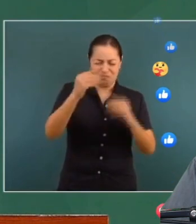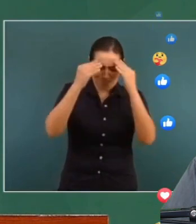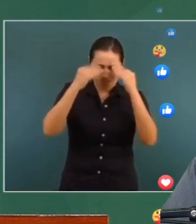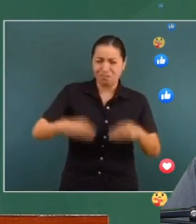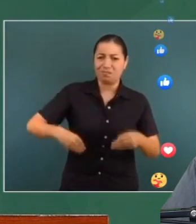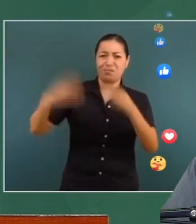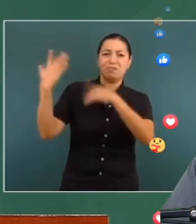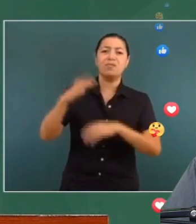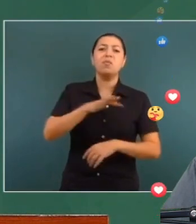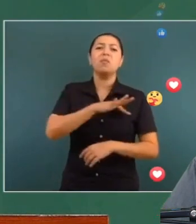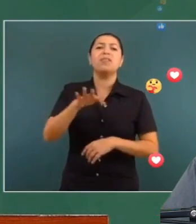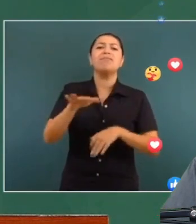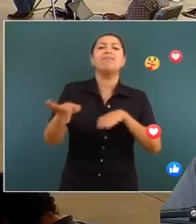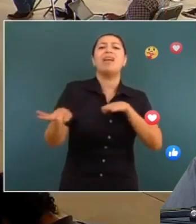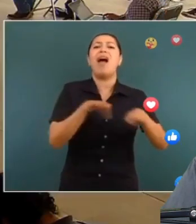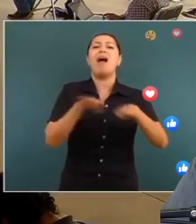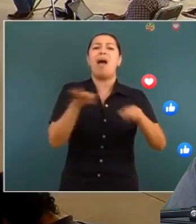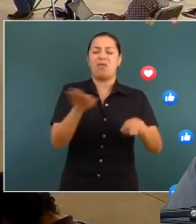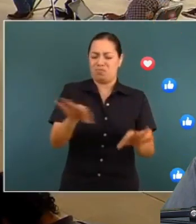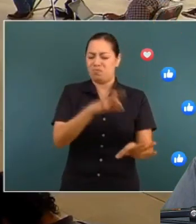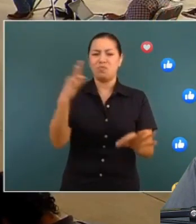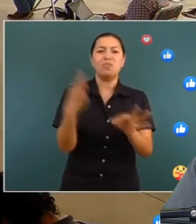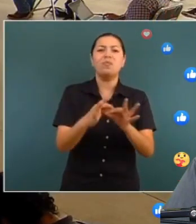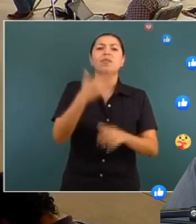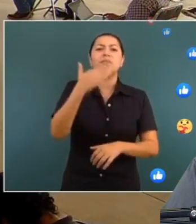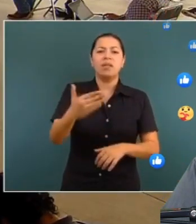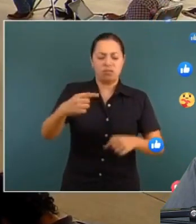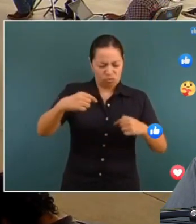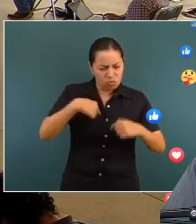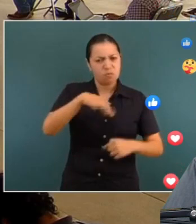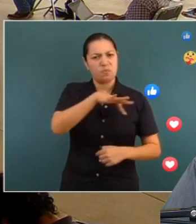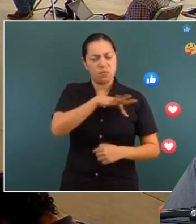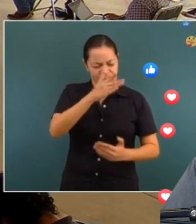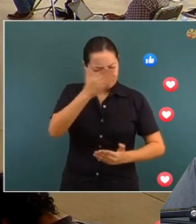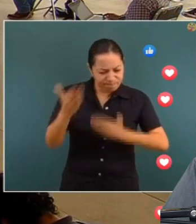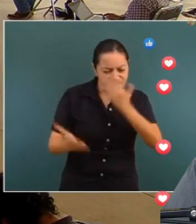tener garantizado el derecho al estudio y